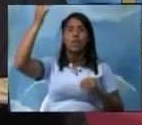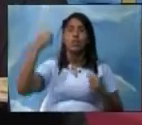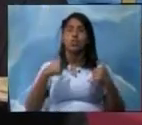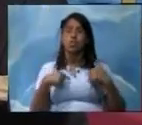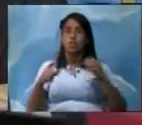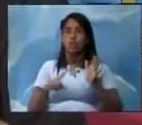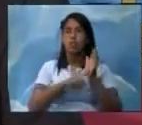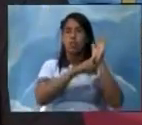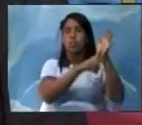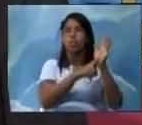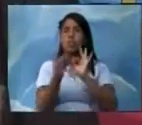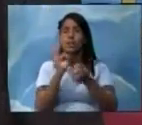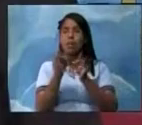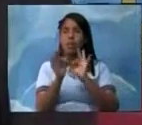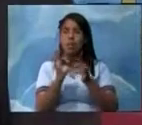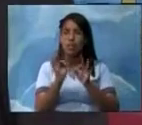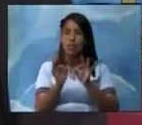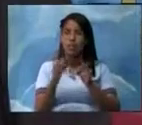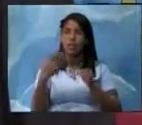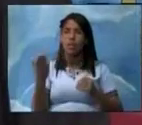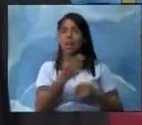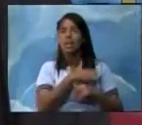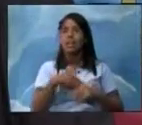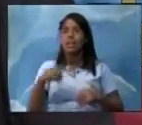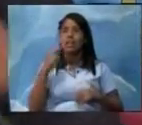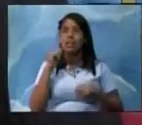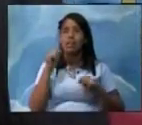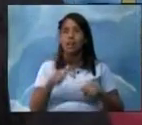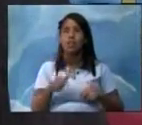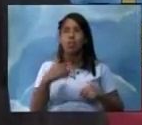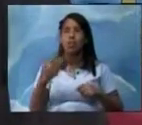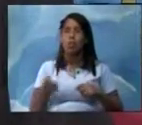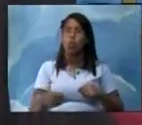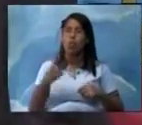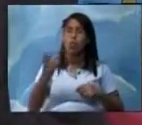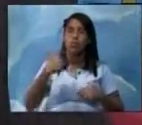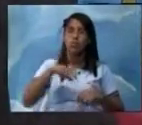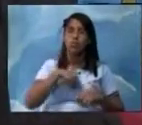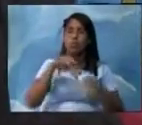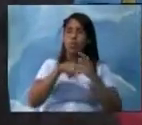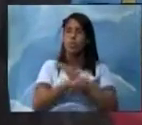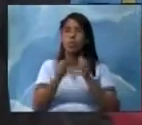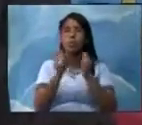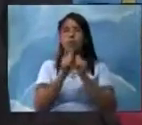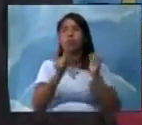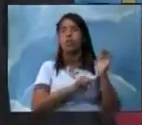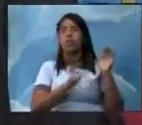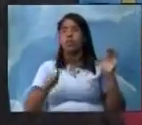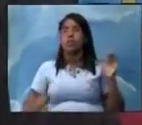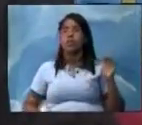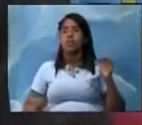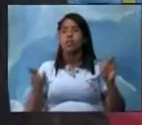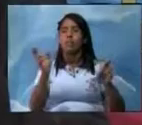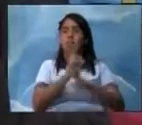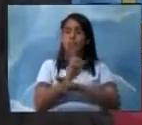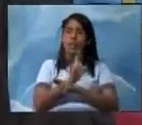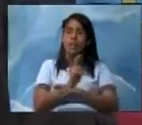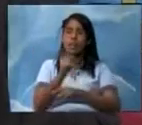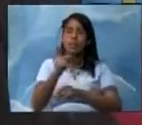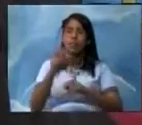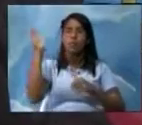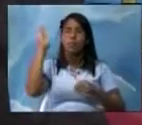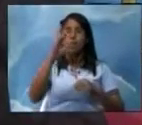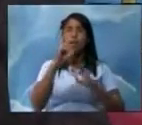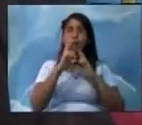le mostraré la inación Qué quiere decir esto que cuando nosotros nos metemos con el señor inmediatamente